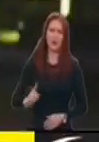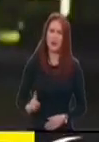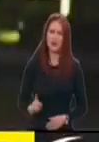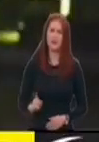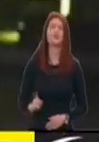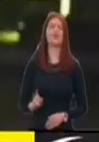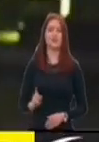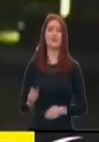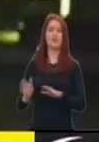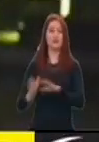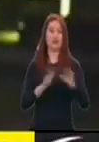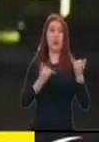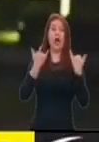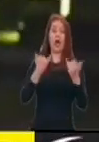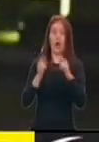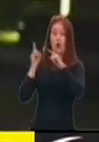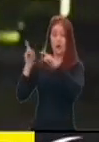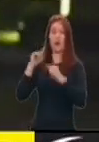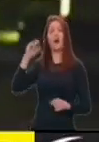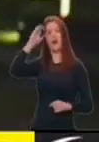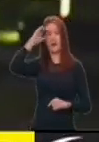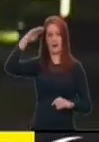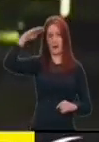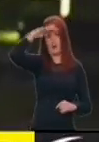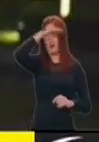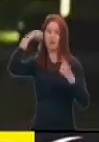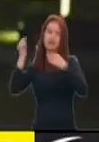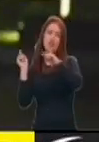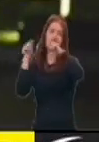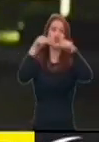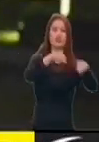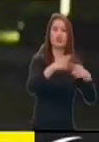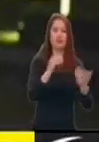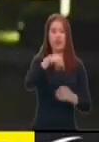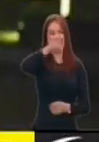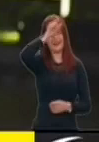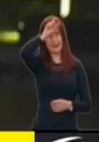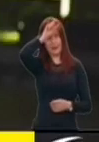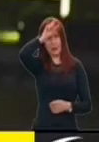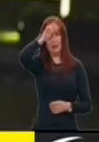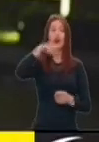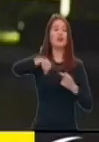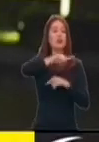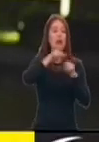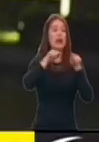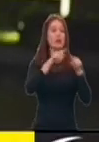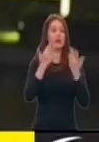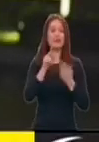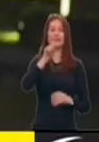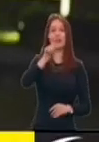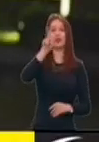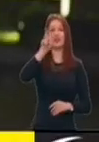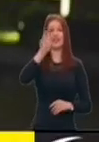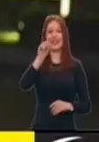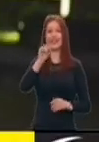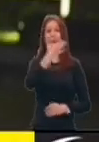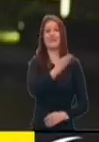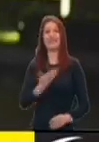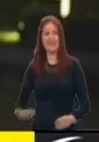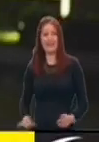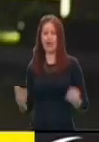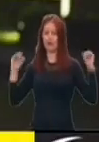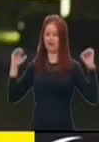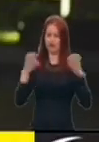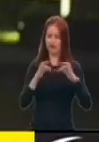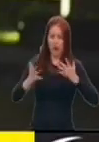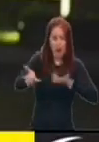Llegó el presidente Gustavo Petro a Sharm el Sheikh en Egipto. Durante 4 días, con 170 presidentes del mundo, buscarán salida a